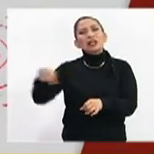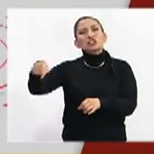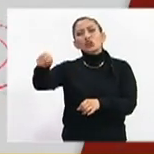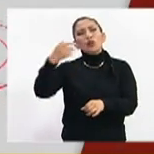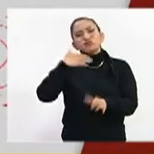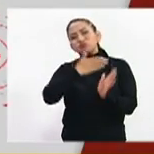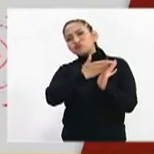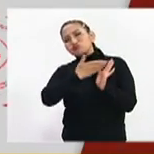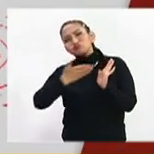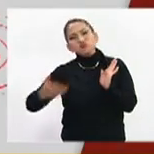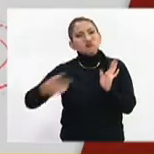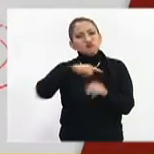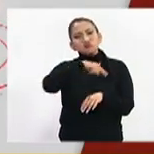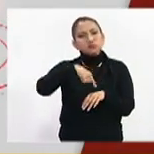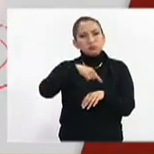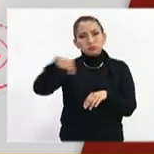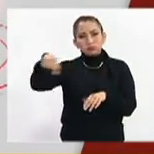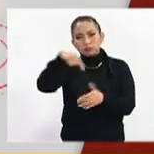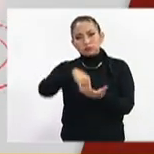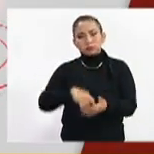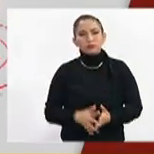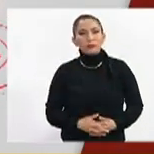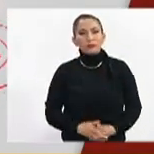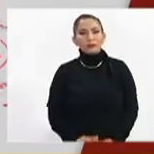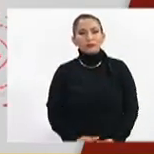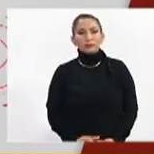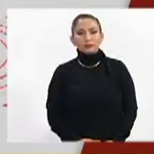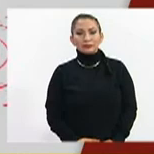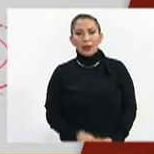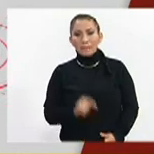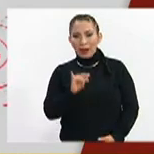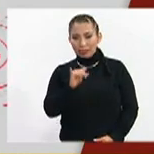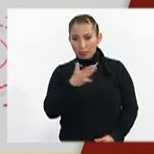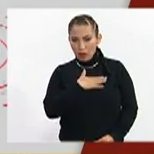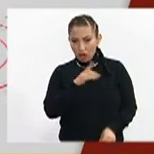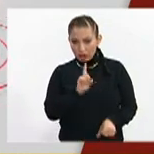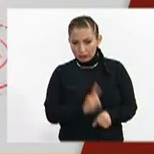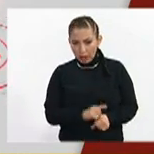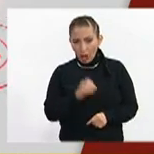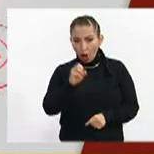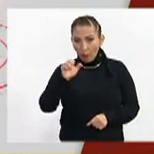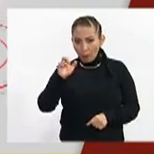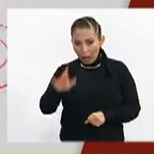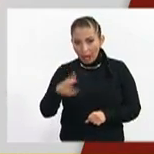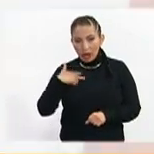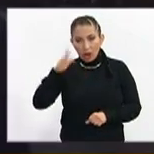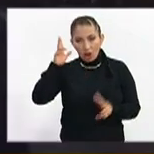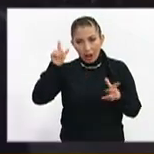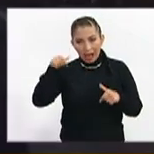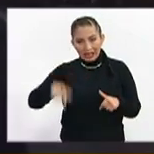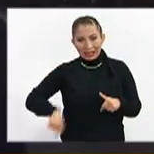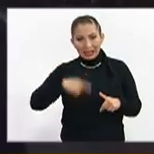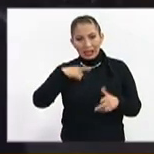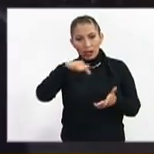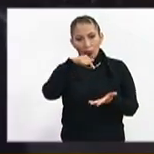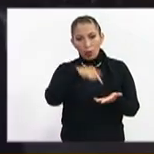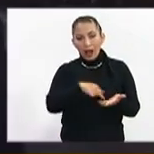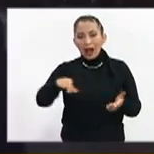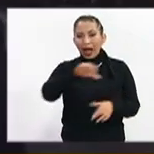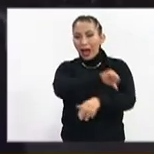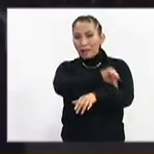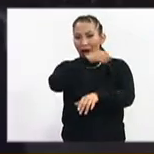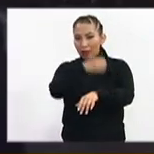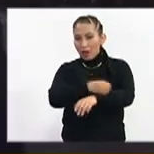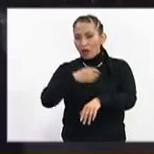en las últimas horas ahí? Pati, muy buenos días, Omar. Los saludo exactamente aquí en